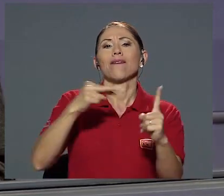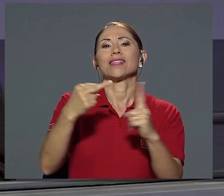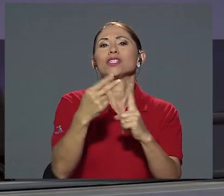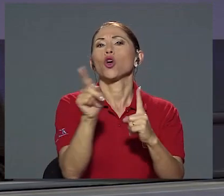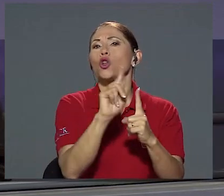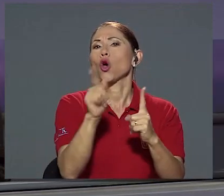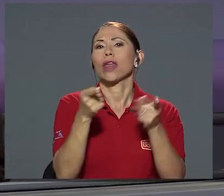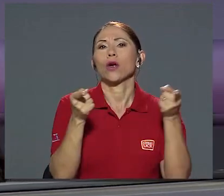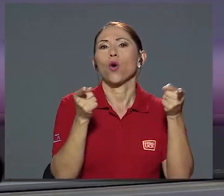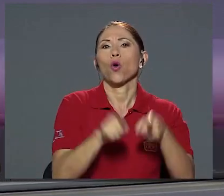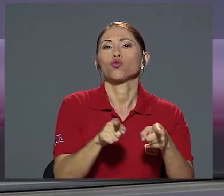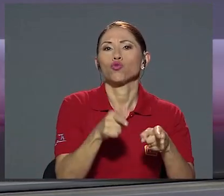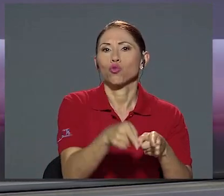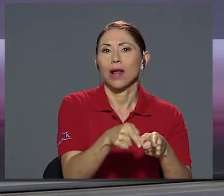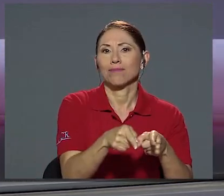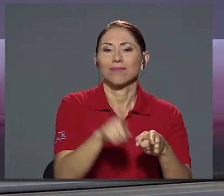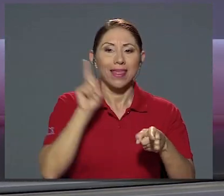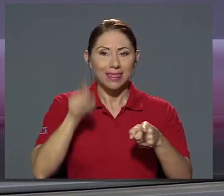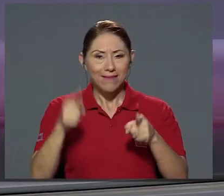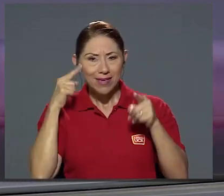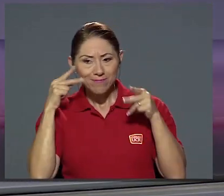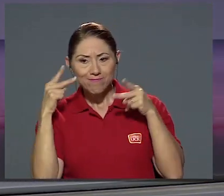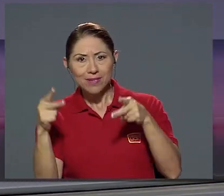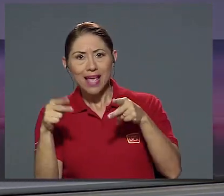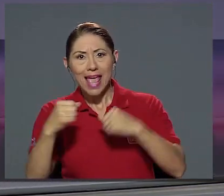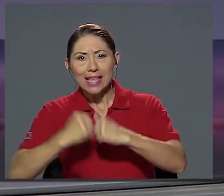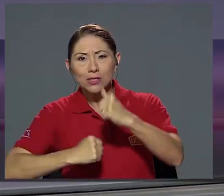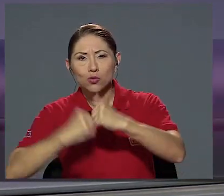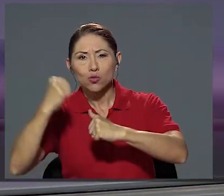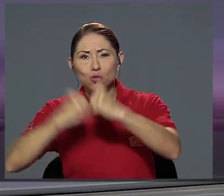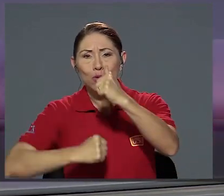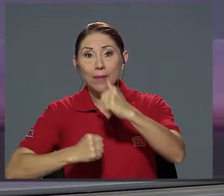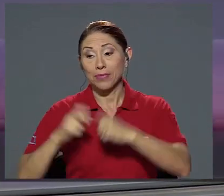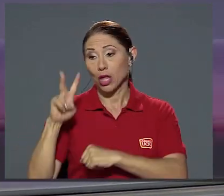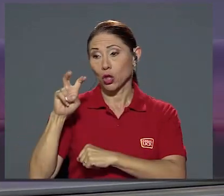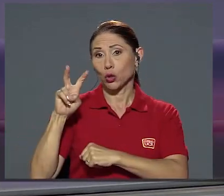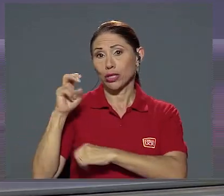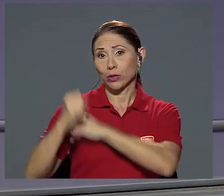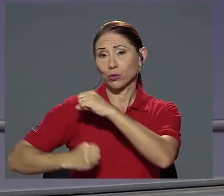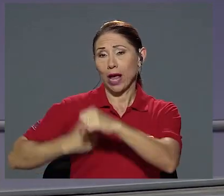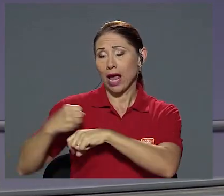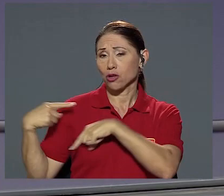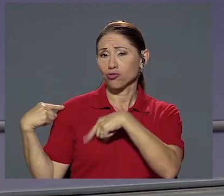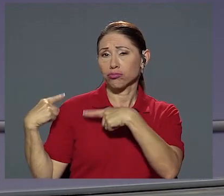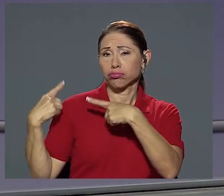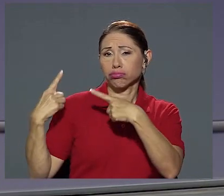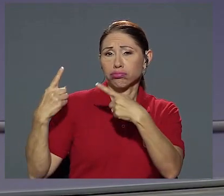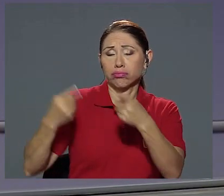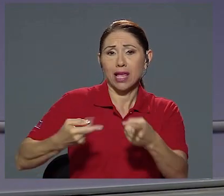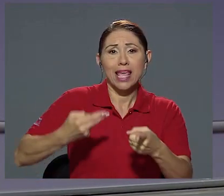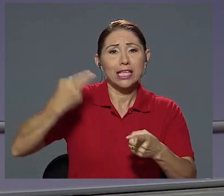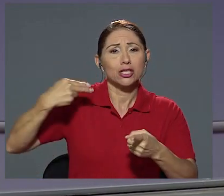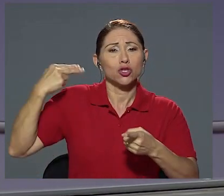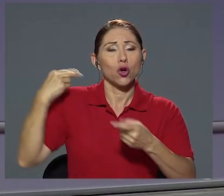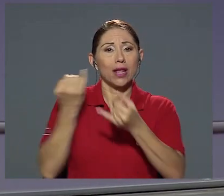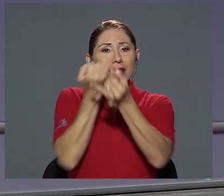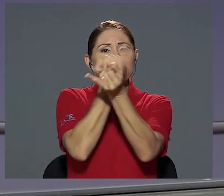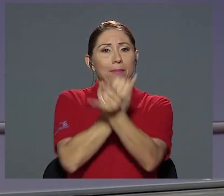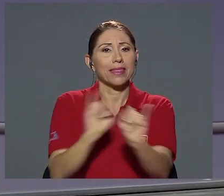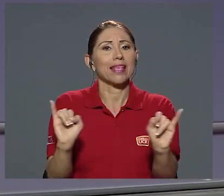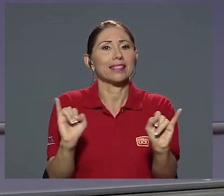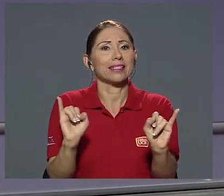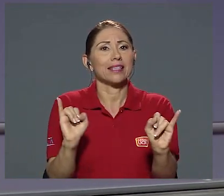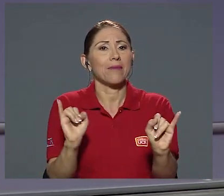no de coyuntura, sino de estructura. Digo, a lo largo de 200 años de historia independiente, lo